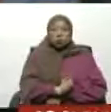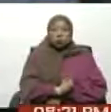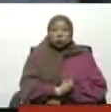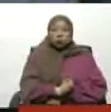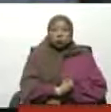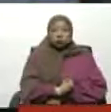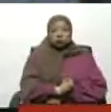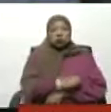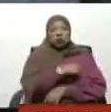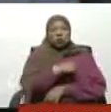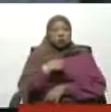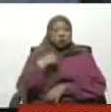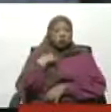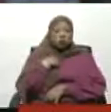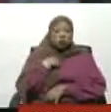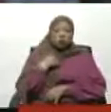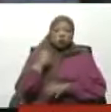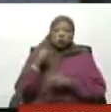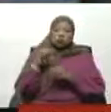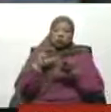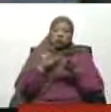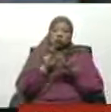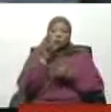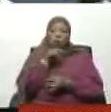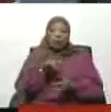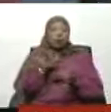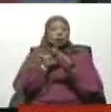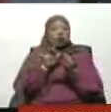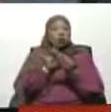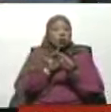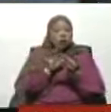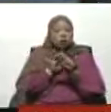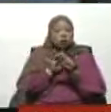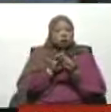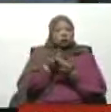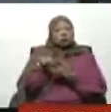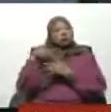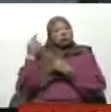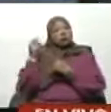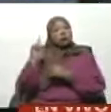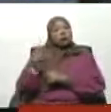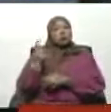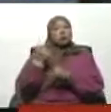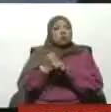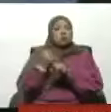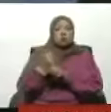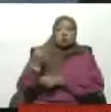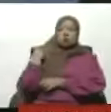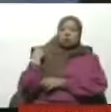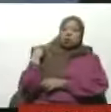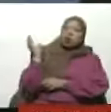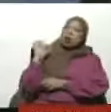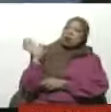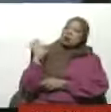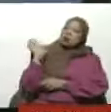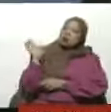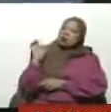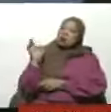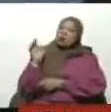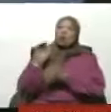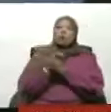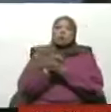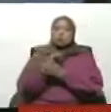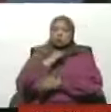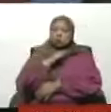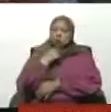soledad, la gente siente una desconexión. Por eso es que lo anhelan tanto y por eso lo primero que me dicen en cada asamblea es: Ángel Prado, tú eres